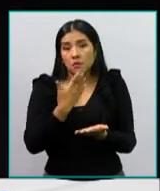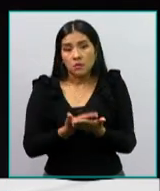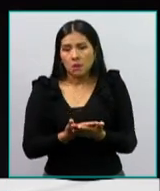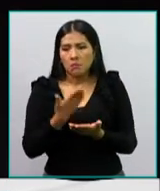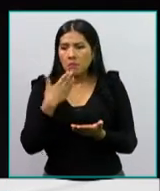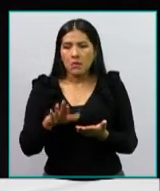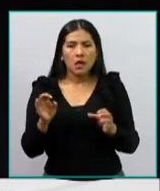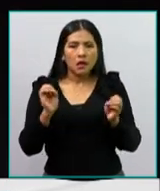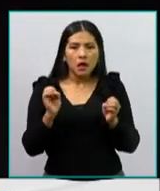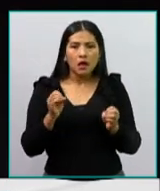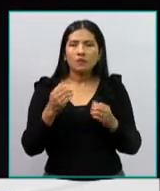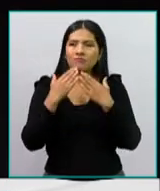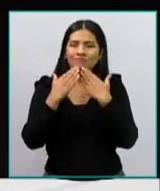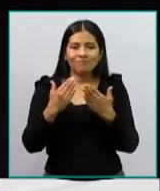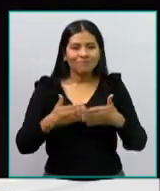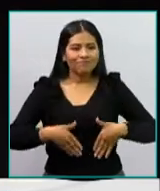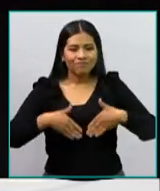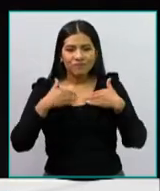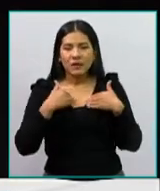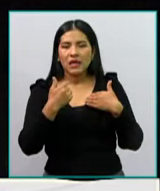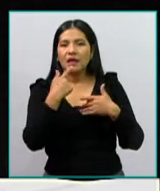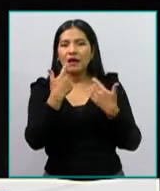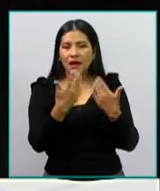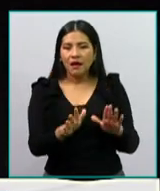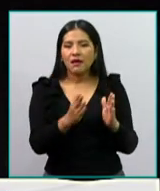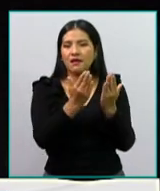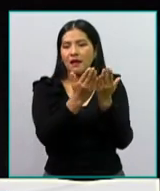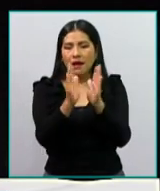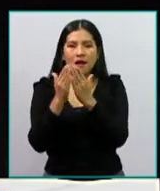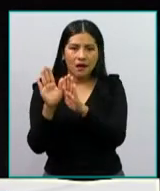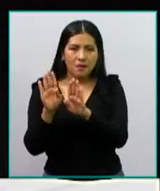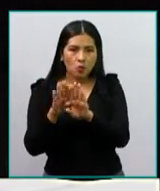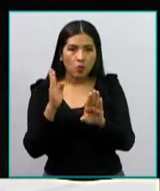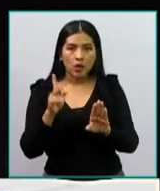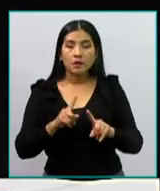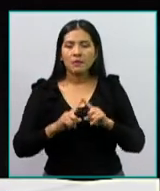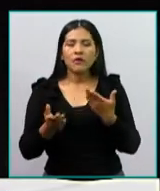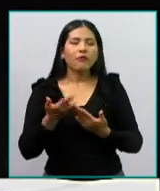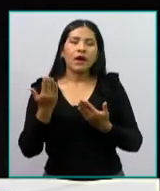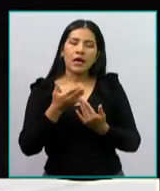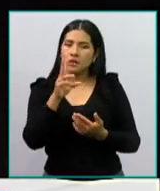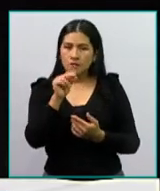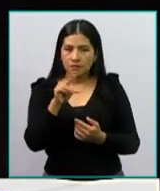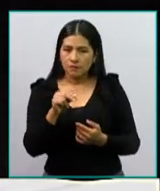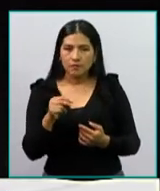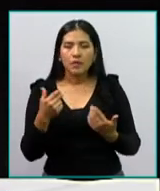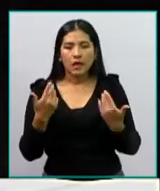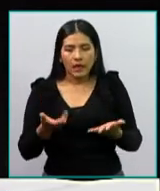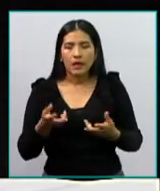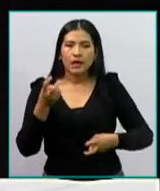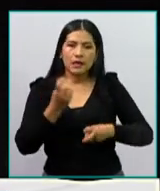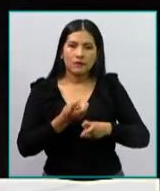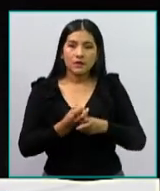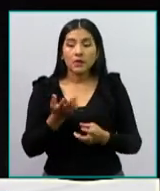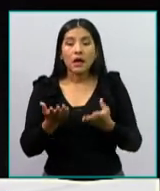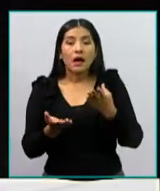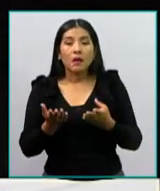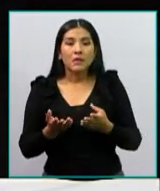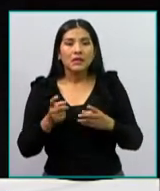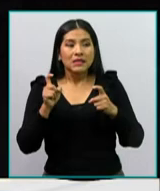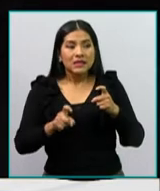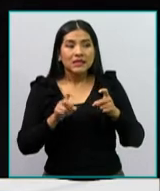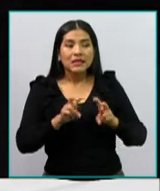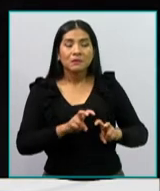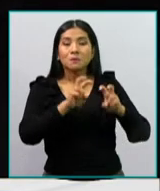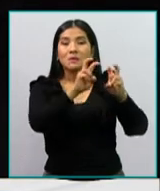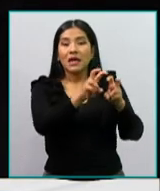se han abierto puertas. Sí es complicado también, ¿no? Porque hay momentos en que tienes que viajar y tienes que